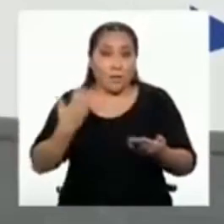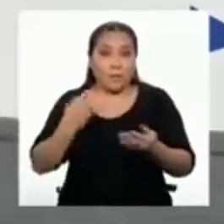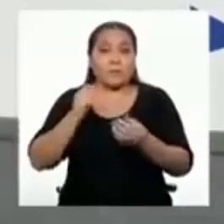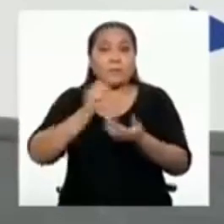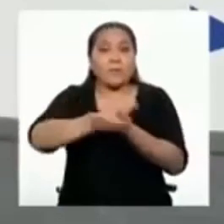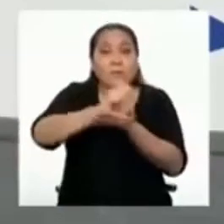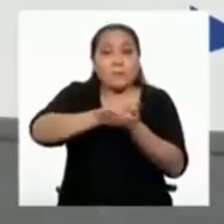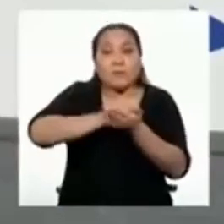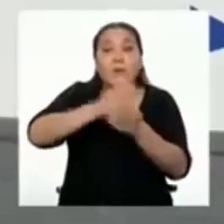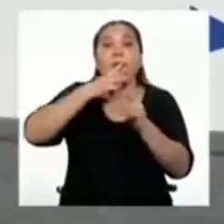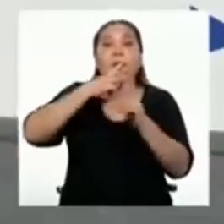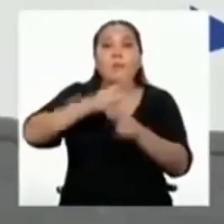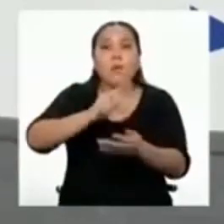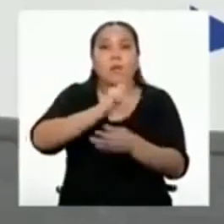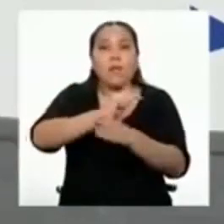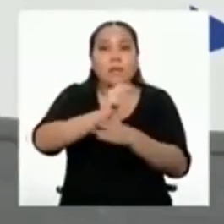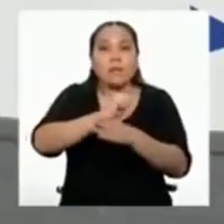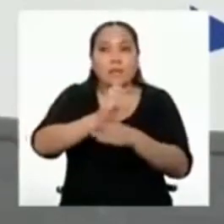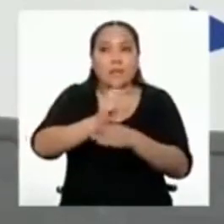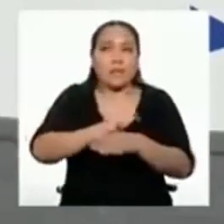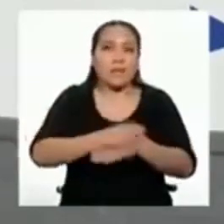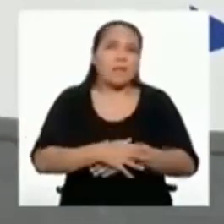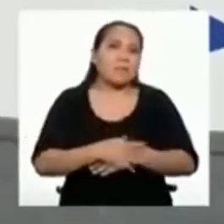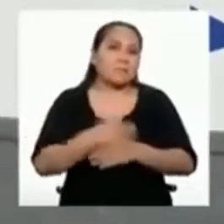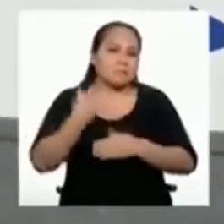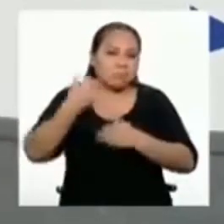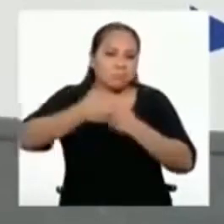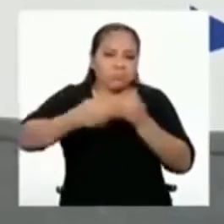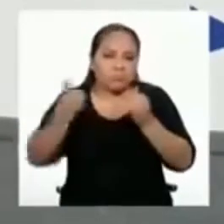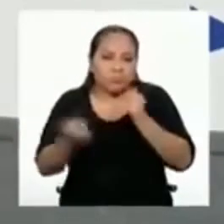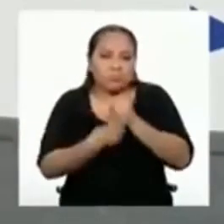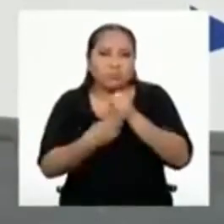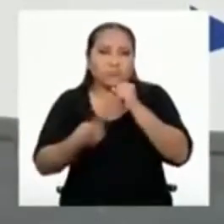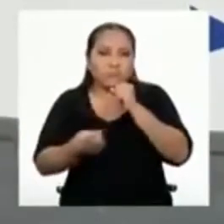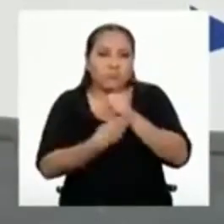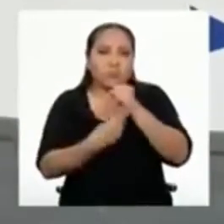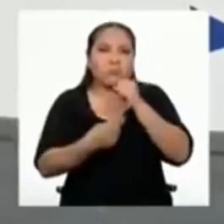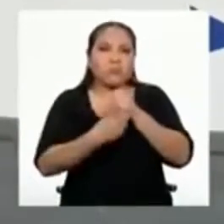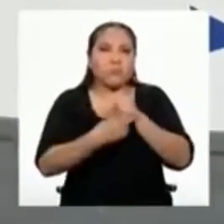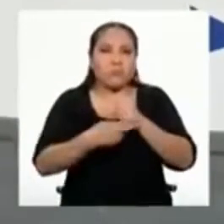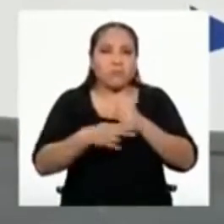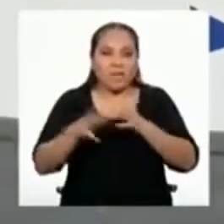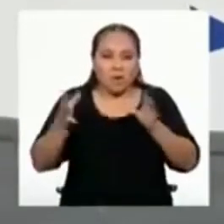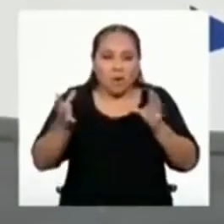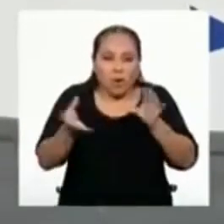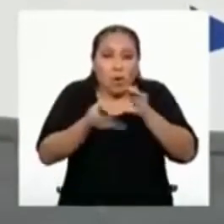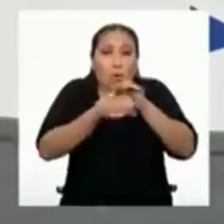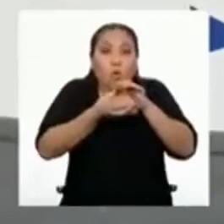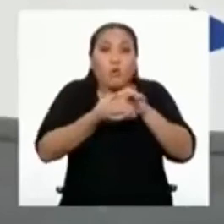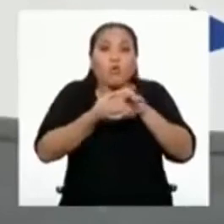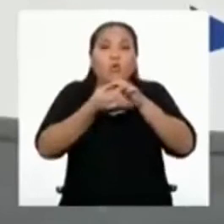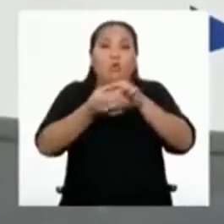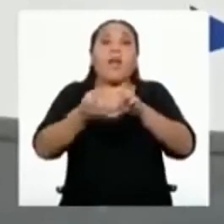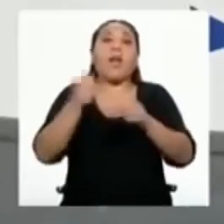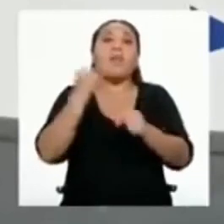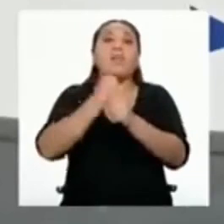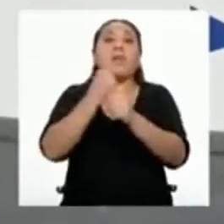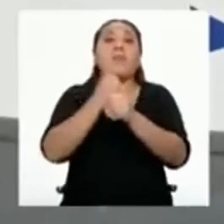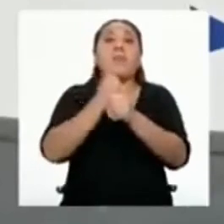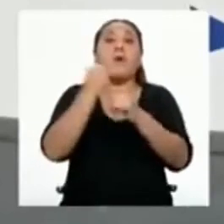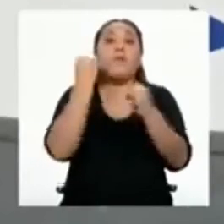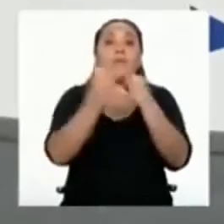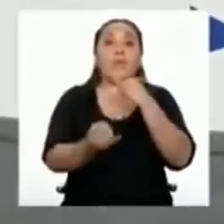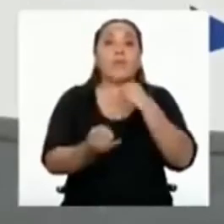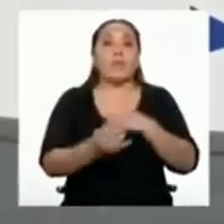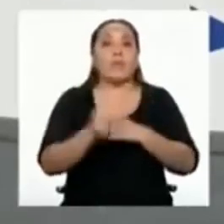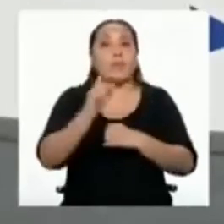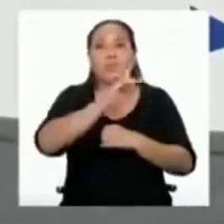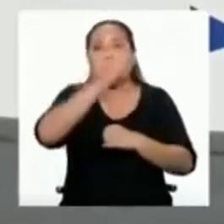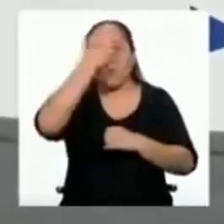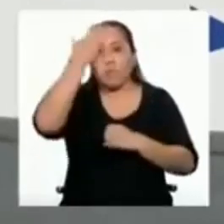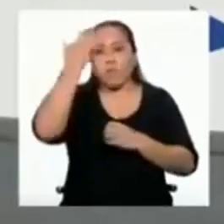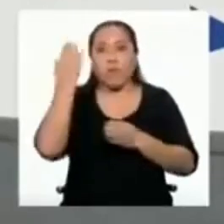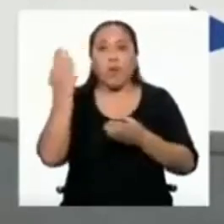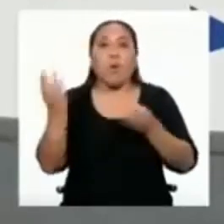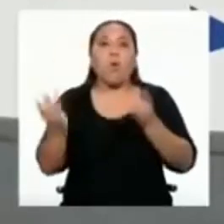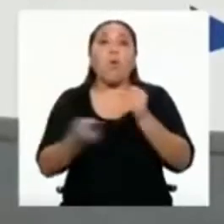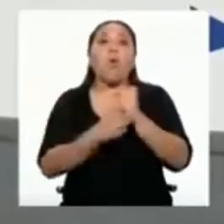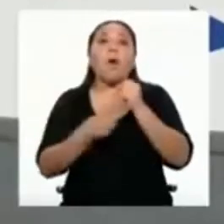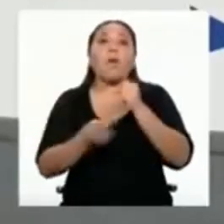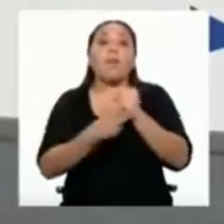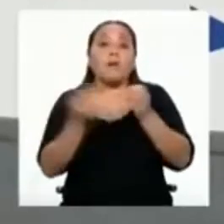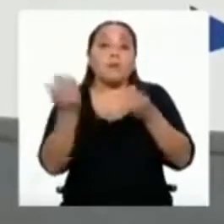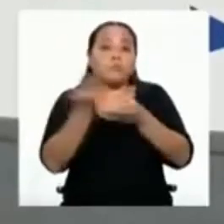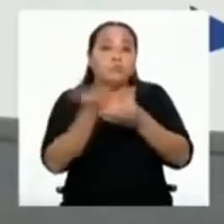planteadas en cada sesión. Así tendrás todo lo necesario para tu trabajo final. No olvides archivar todos tus trabajos en tu